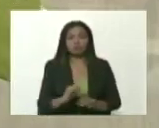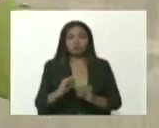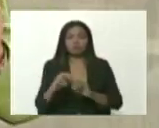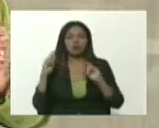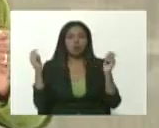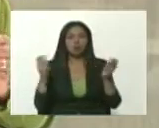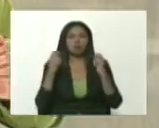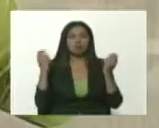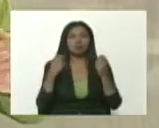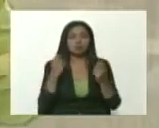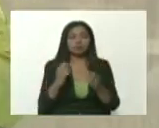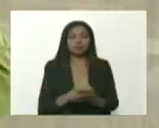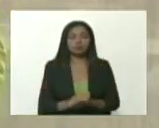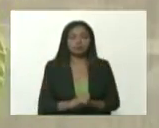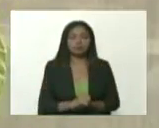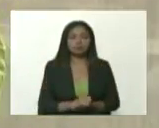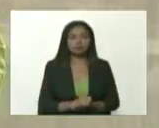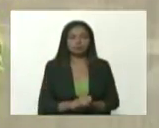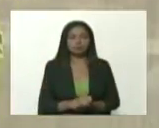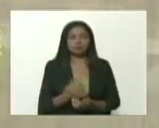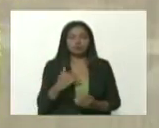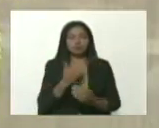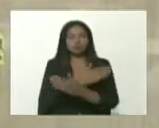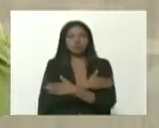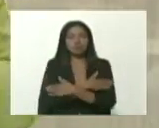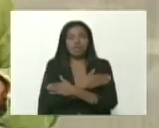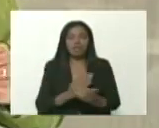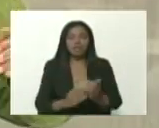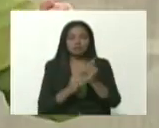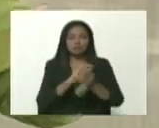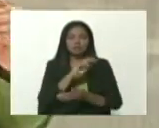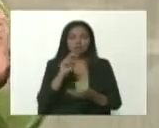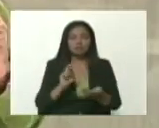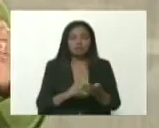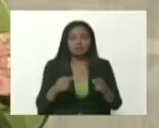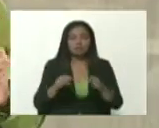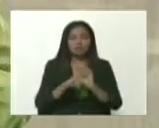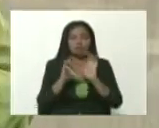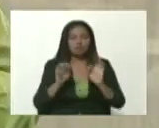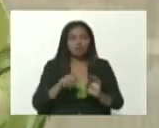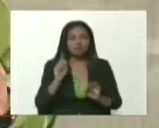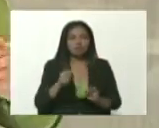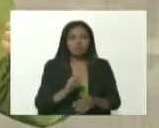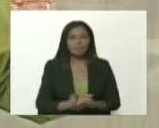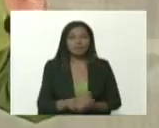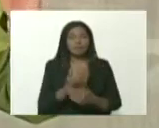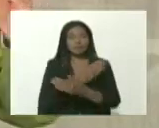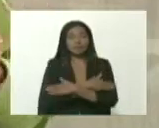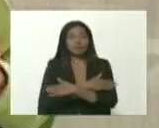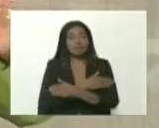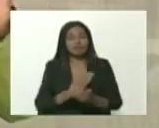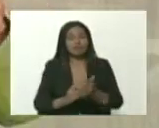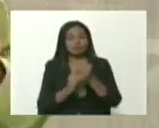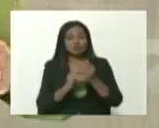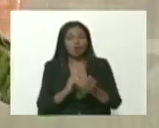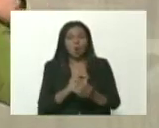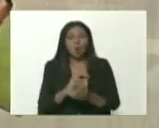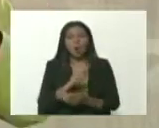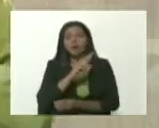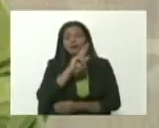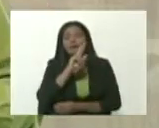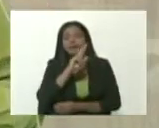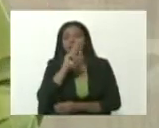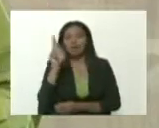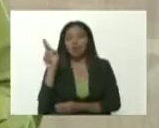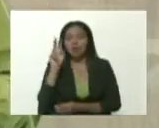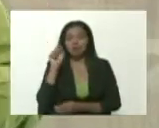sido maravillosa. Yo felicito a la dirección nacional en pleno. Felicito a las direcciones regionales, municipales